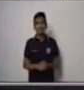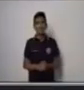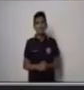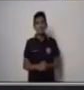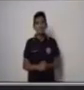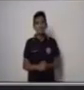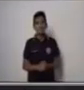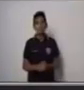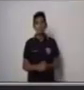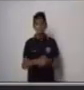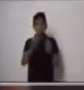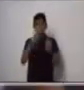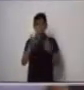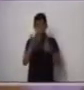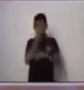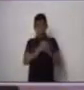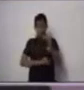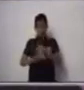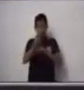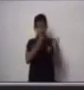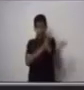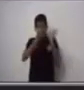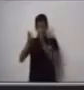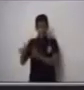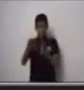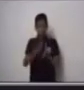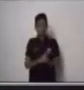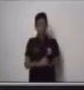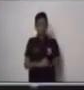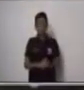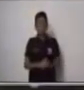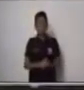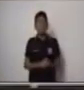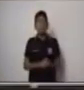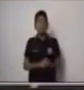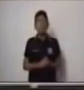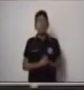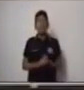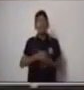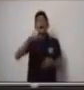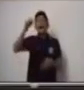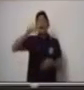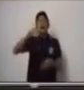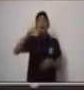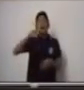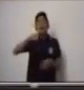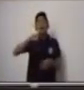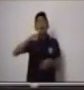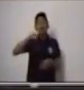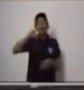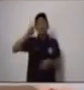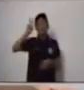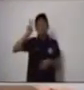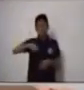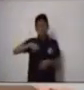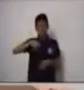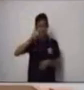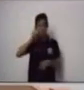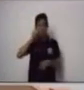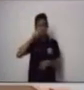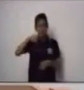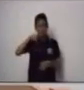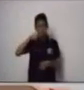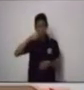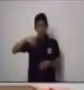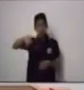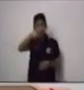y pasamos y pasamos a nuestra siguiente actividad. Para ello necesito que todos en este